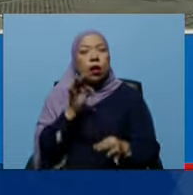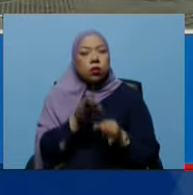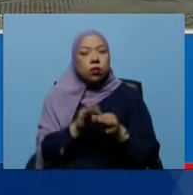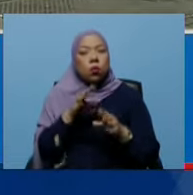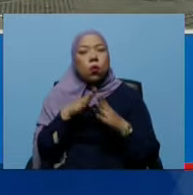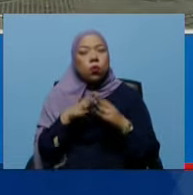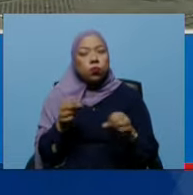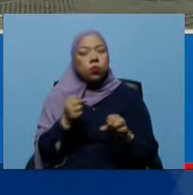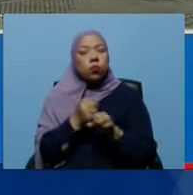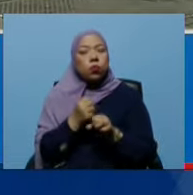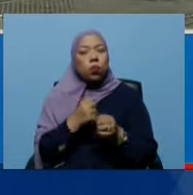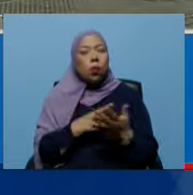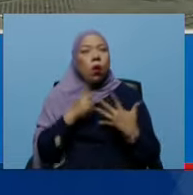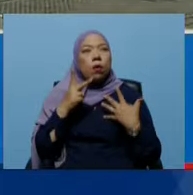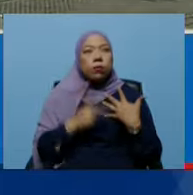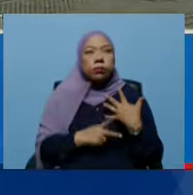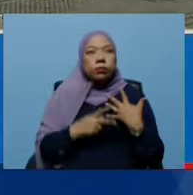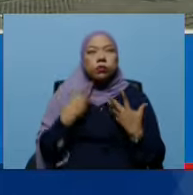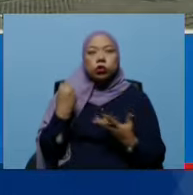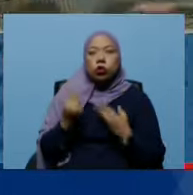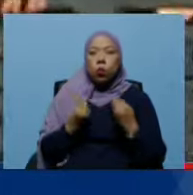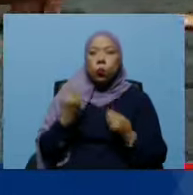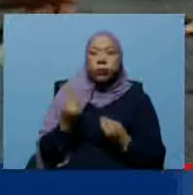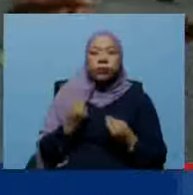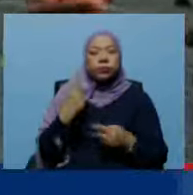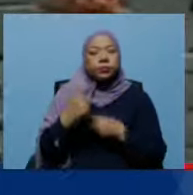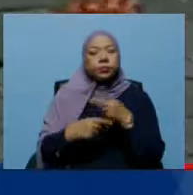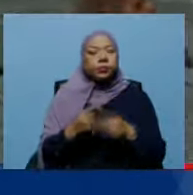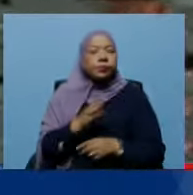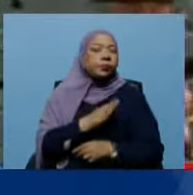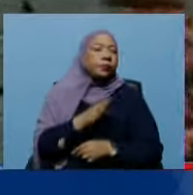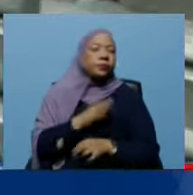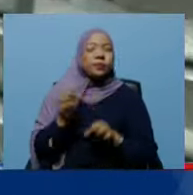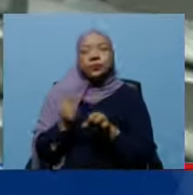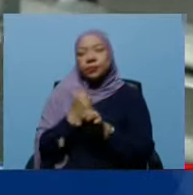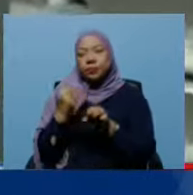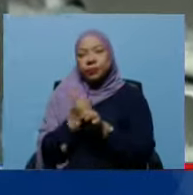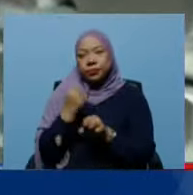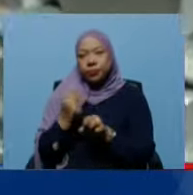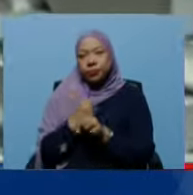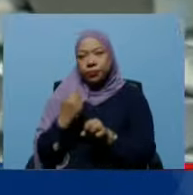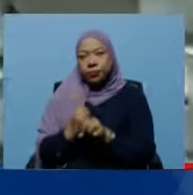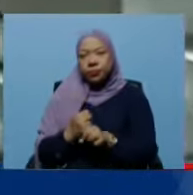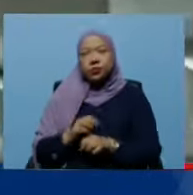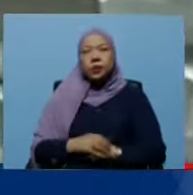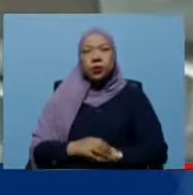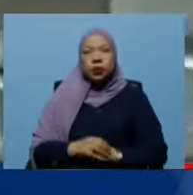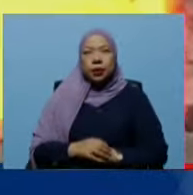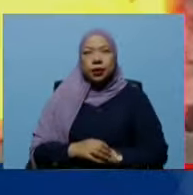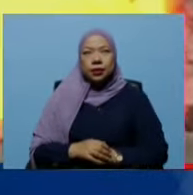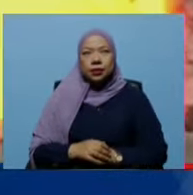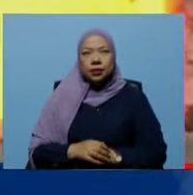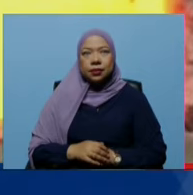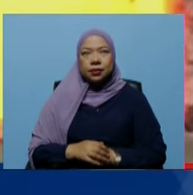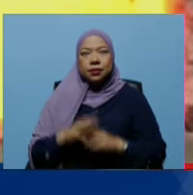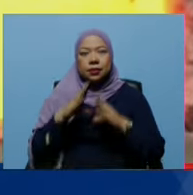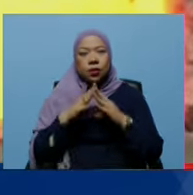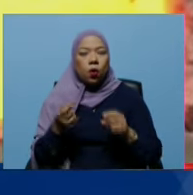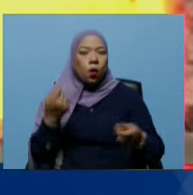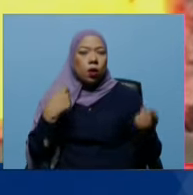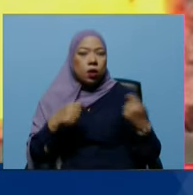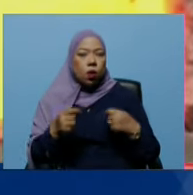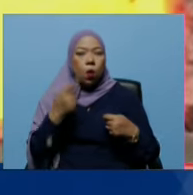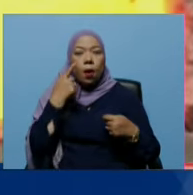lo que hoy estamos planteando aquí, de cómo los propios trabajadores han recuperado todas estas líneas de